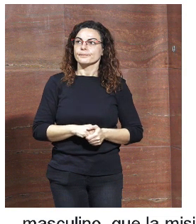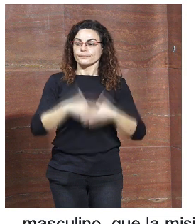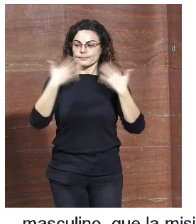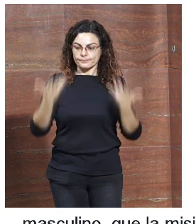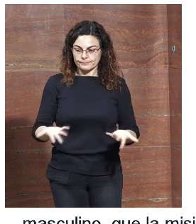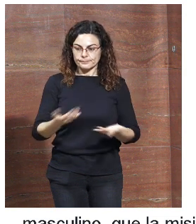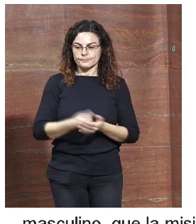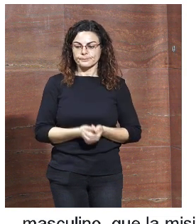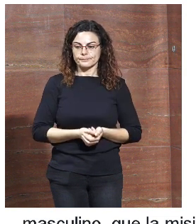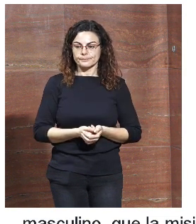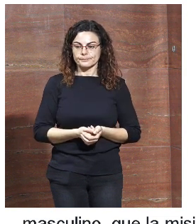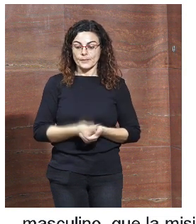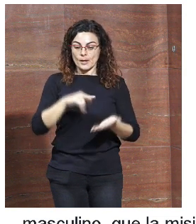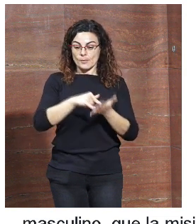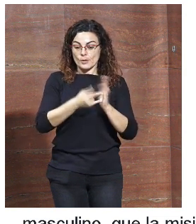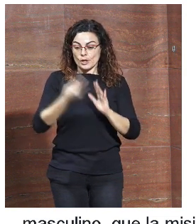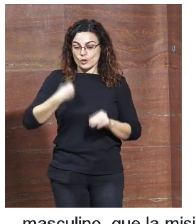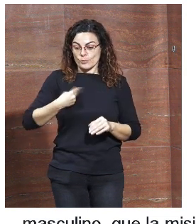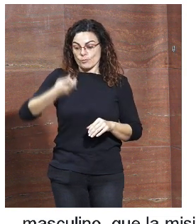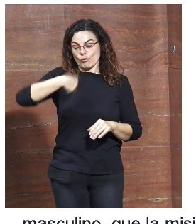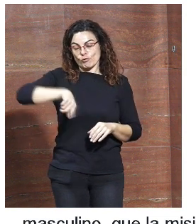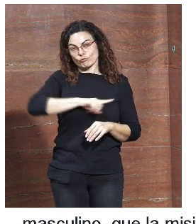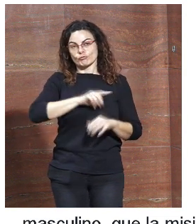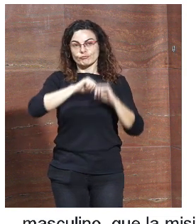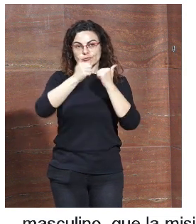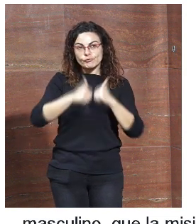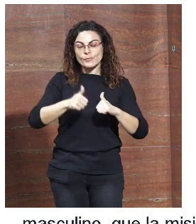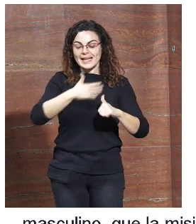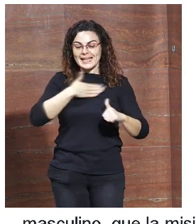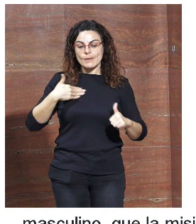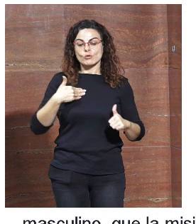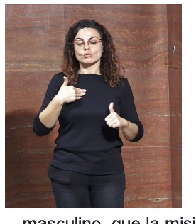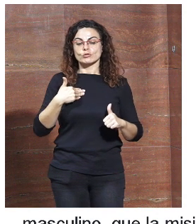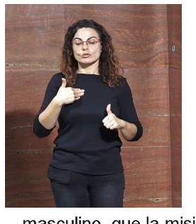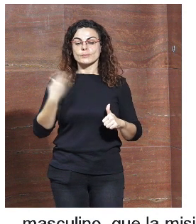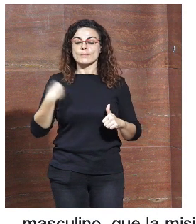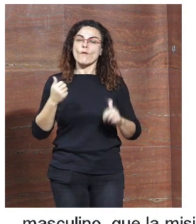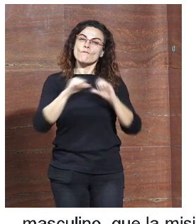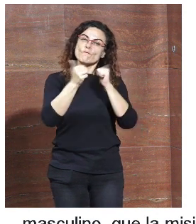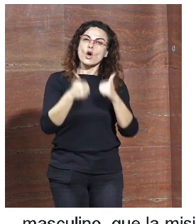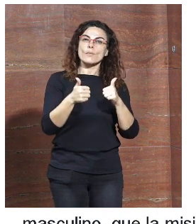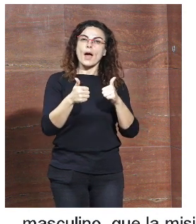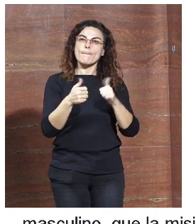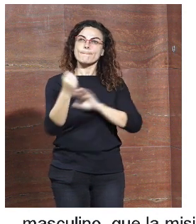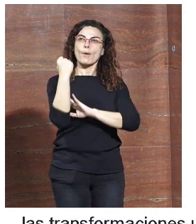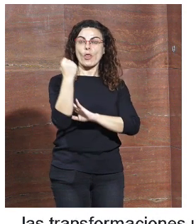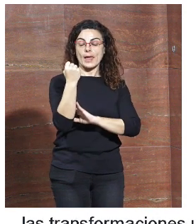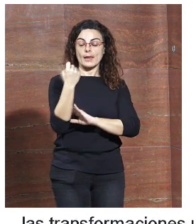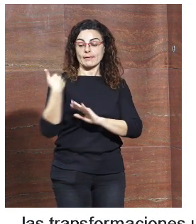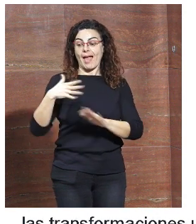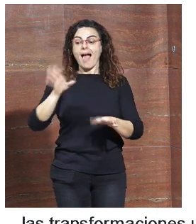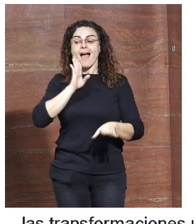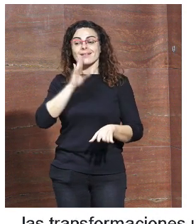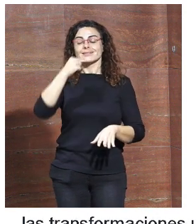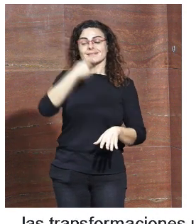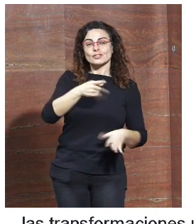Entonces, bueno, con este proyecto, ¿qué queríamos, en cierta manera, ¿no? Pues darle la vuelta a todas estas relaciones de poder que ya se han ido comentando